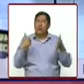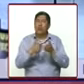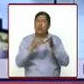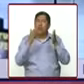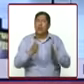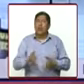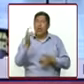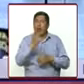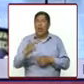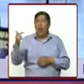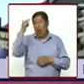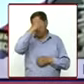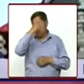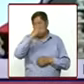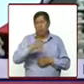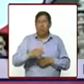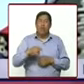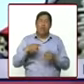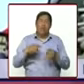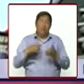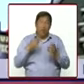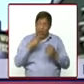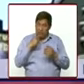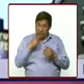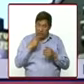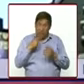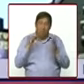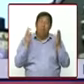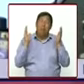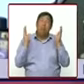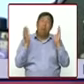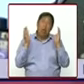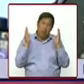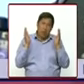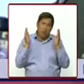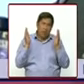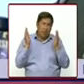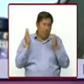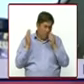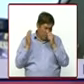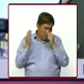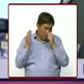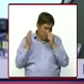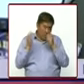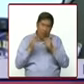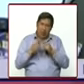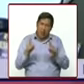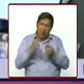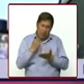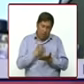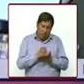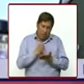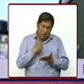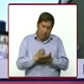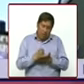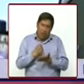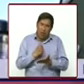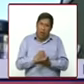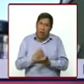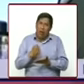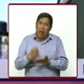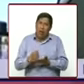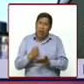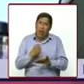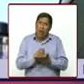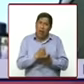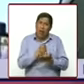El Alto, FEJUV El Alto. Como ustedes pueden apreciar, aparentemente portaba con varios sellos de distintos